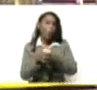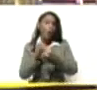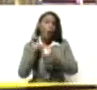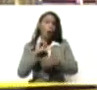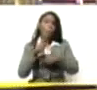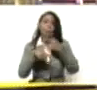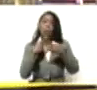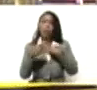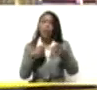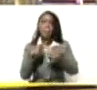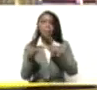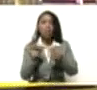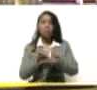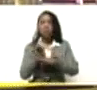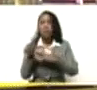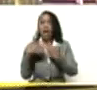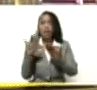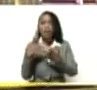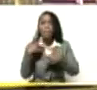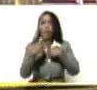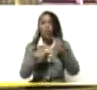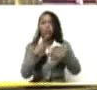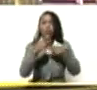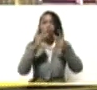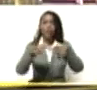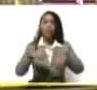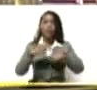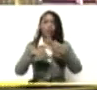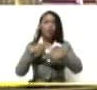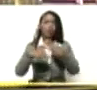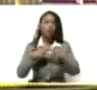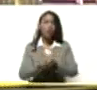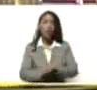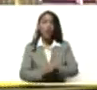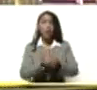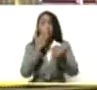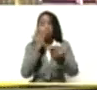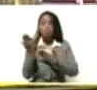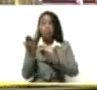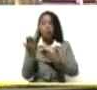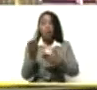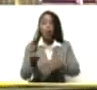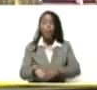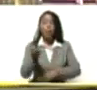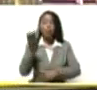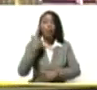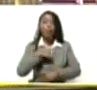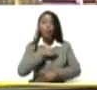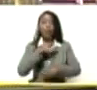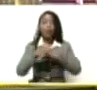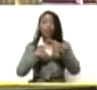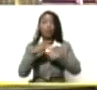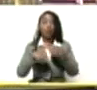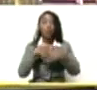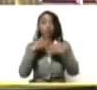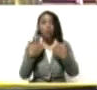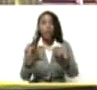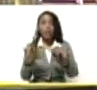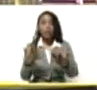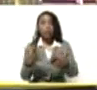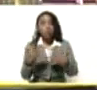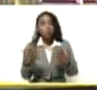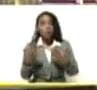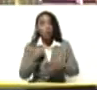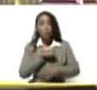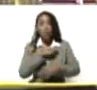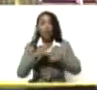política, pero deja de ser un proceso revolucionario. Y la esencia de nuestra revolución es que